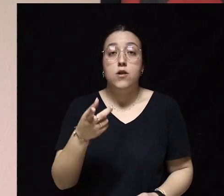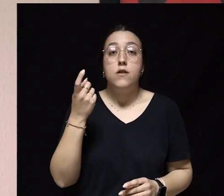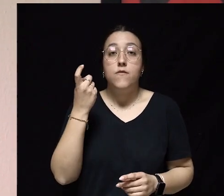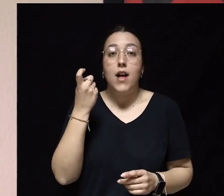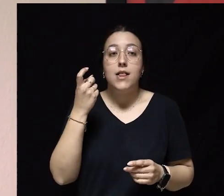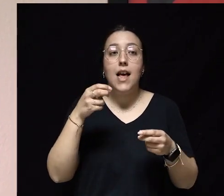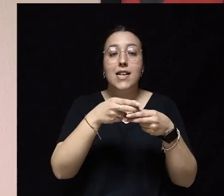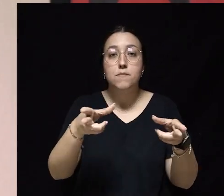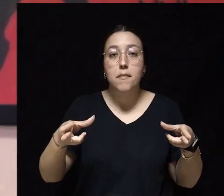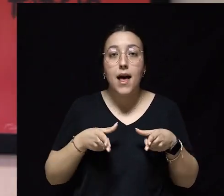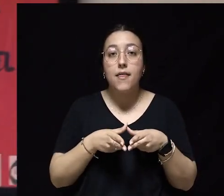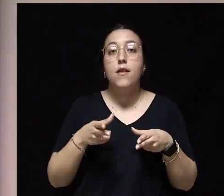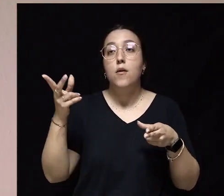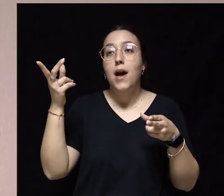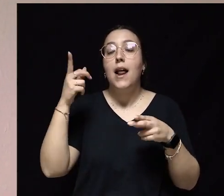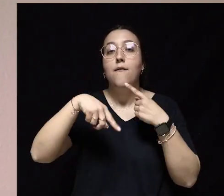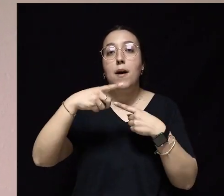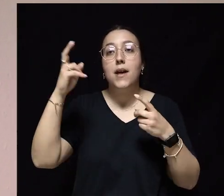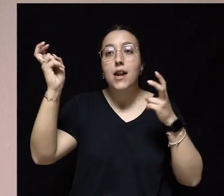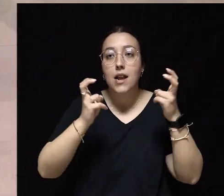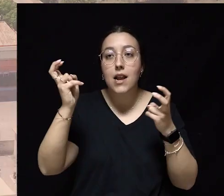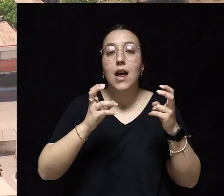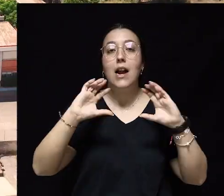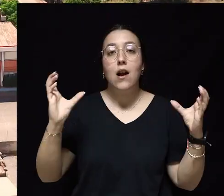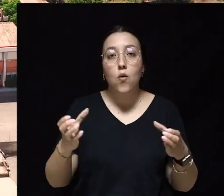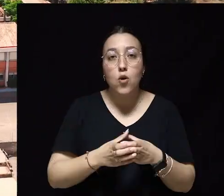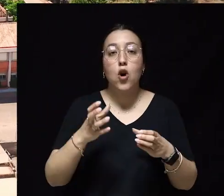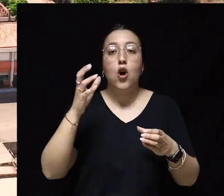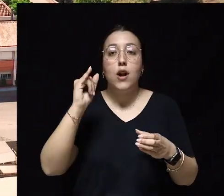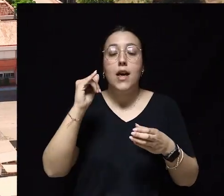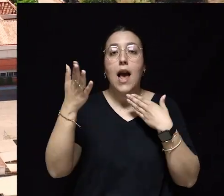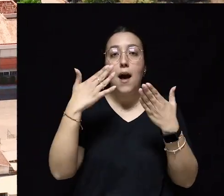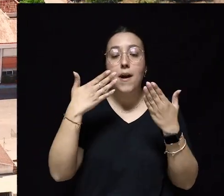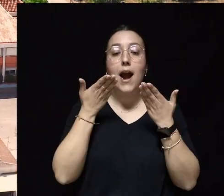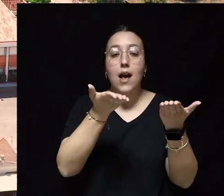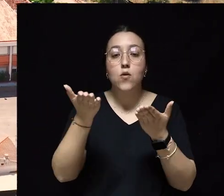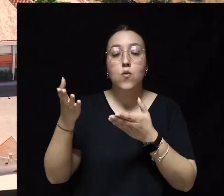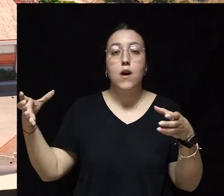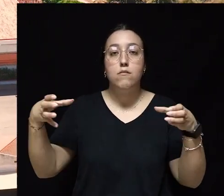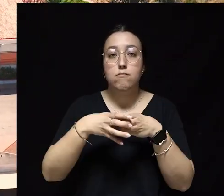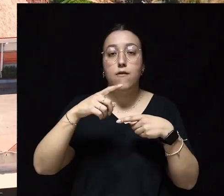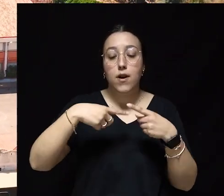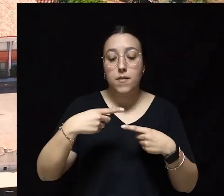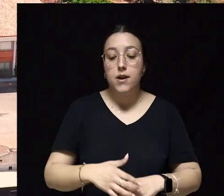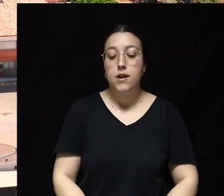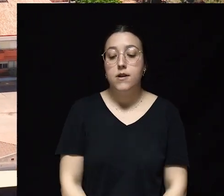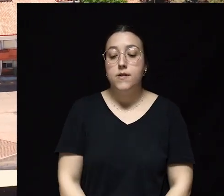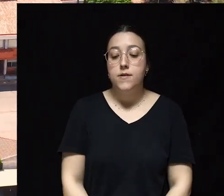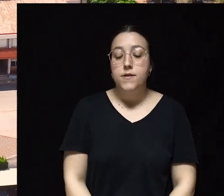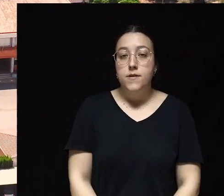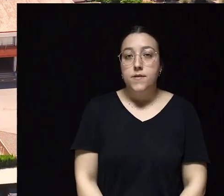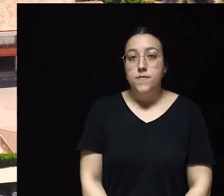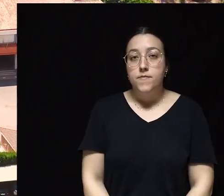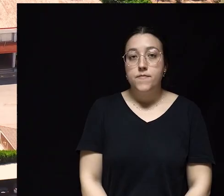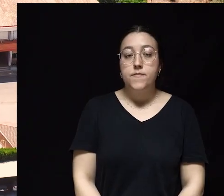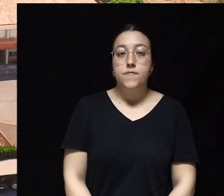espacio adecuado, no pueden participar de los programas educativos de éxito. En cambio, sí ha avanzado la mentalidad